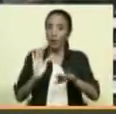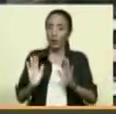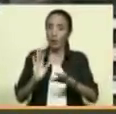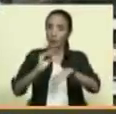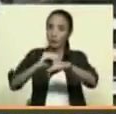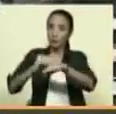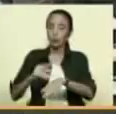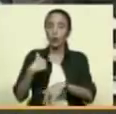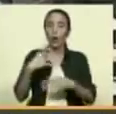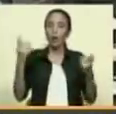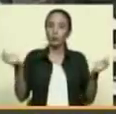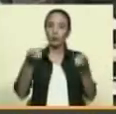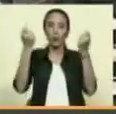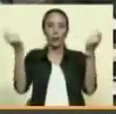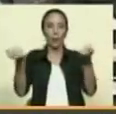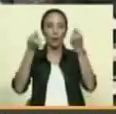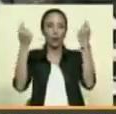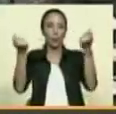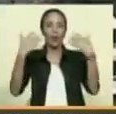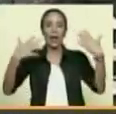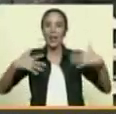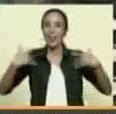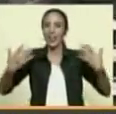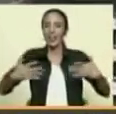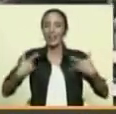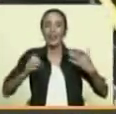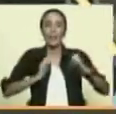Tenemos que hacer una campaña electoral alegre.